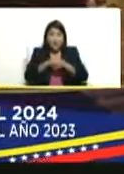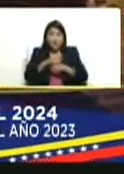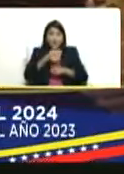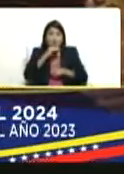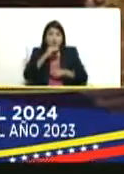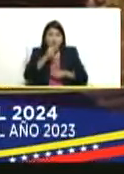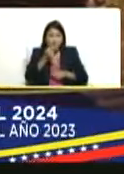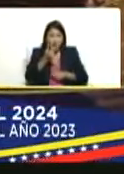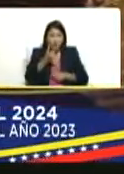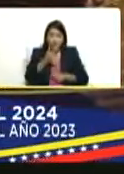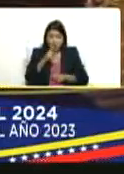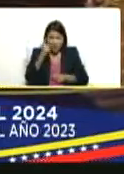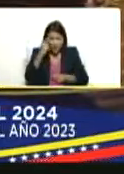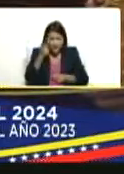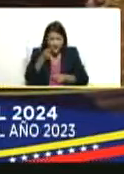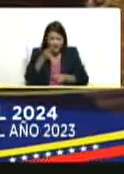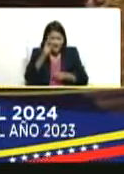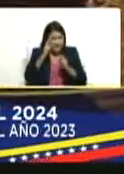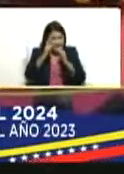Nadie se dio cuenta, ¿verdad?